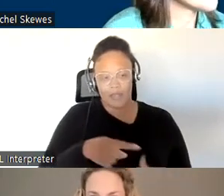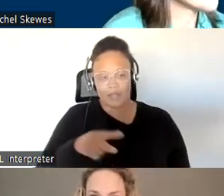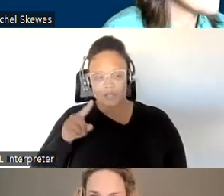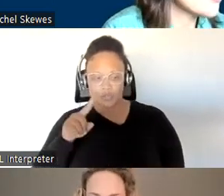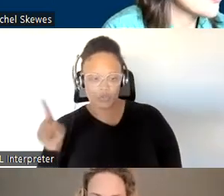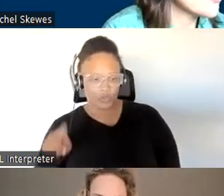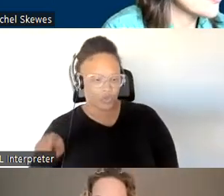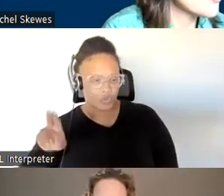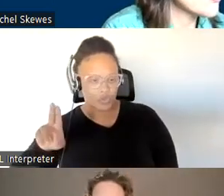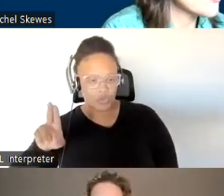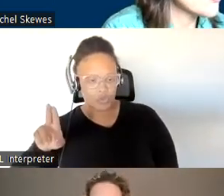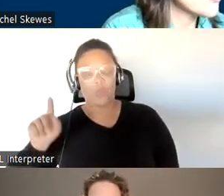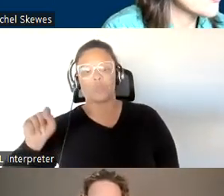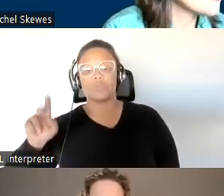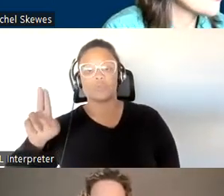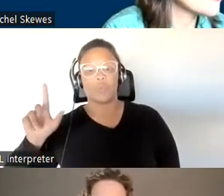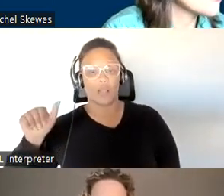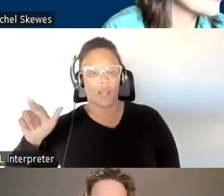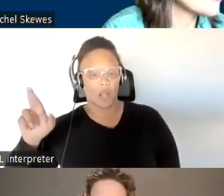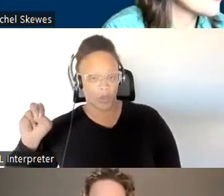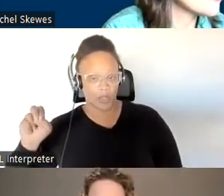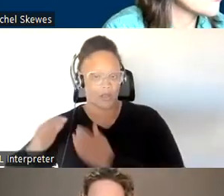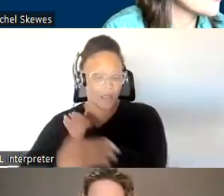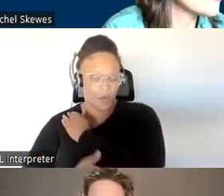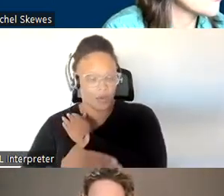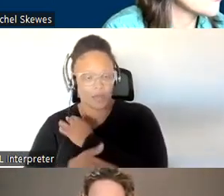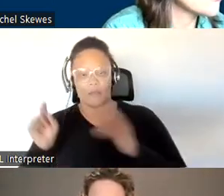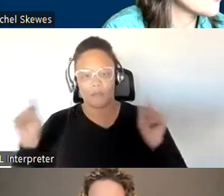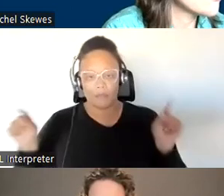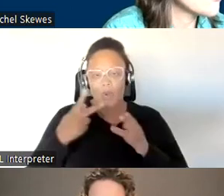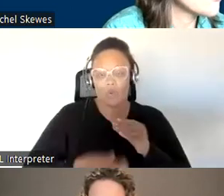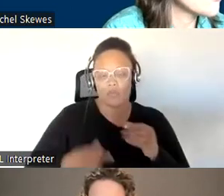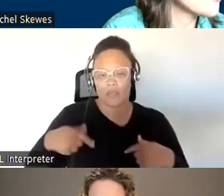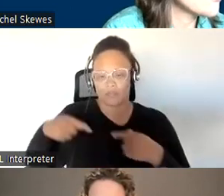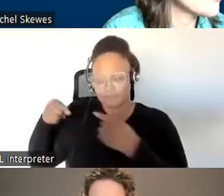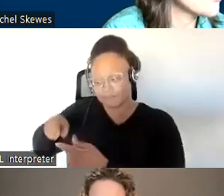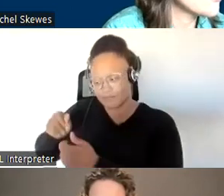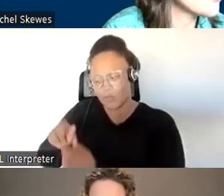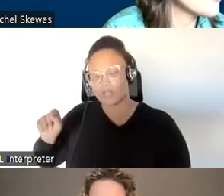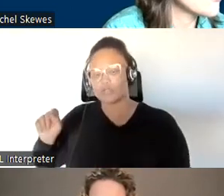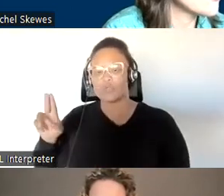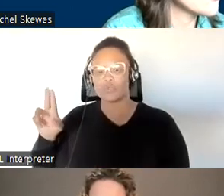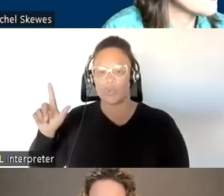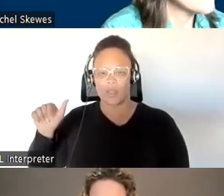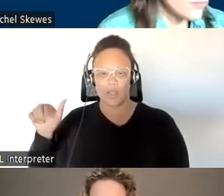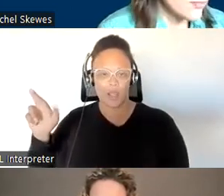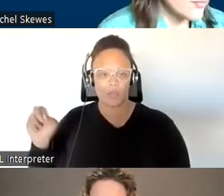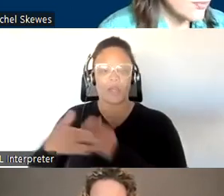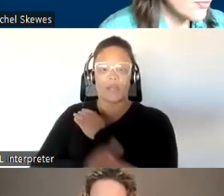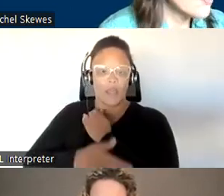Pero he tenido problemas con el condado de Tulare porque para ellos estoy trabajando para el programa de